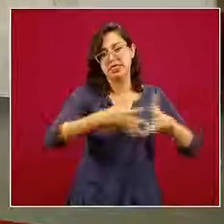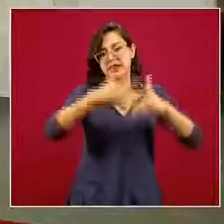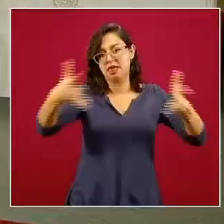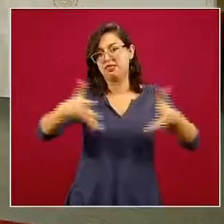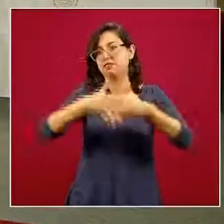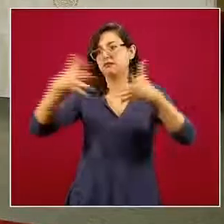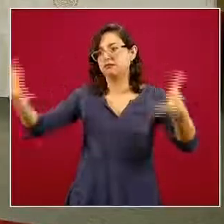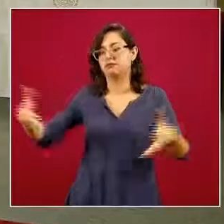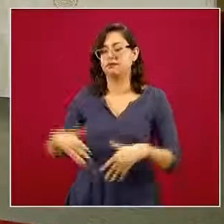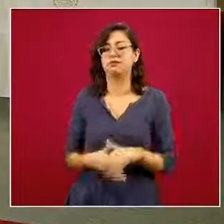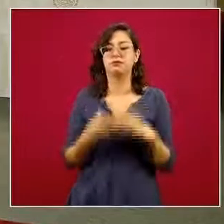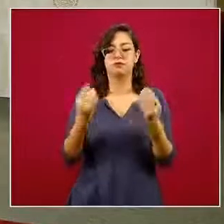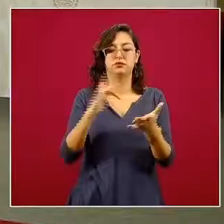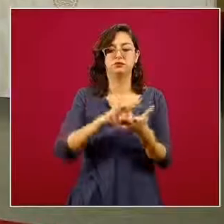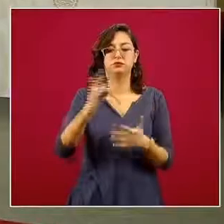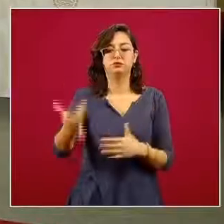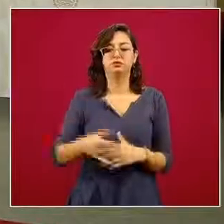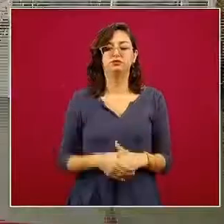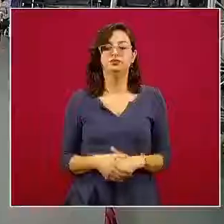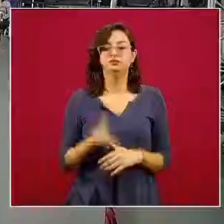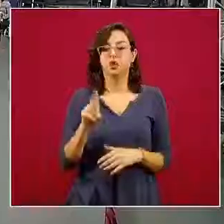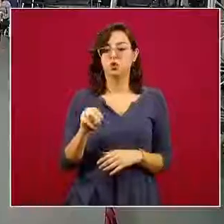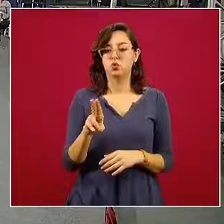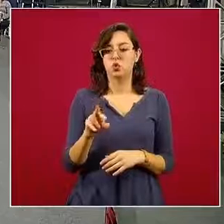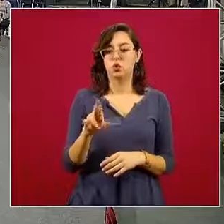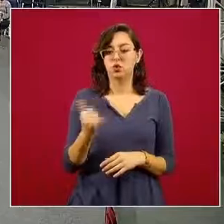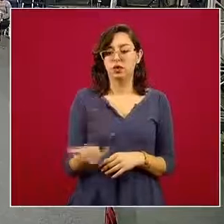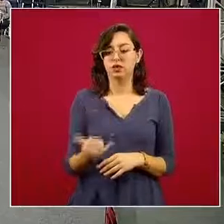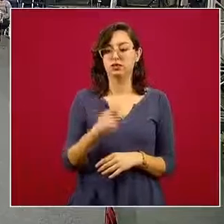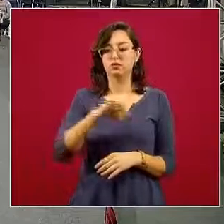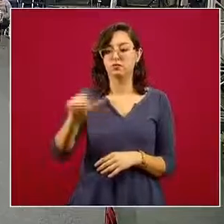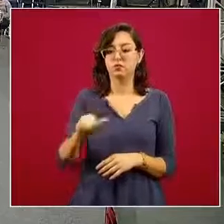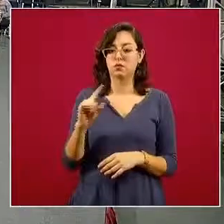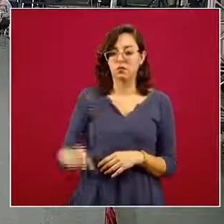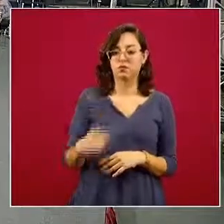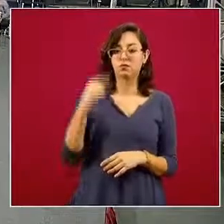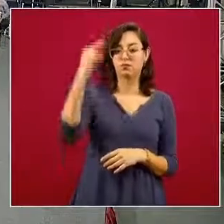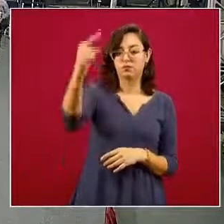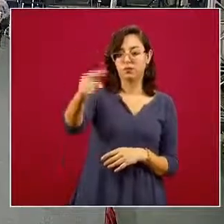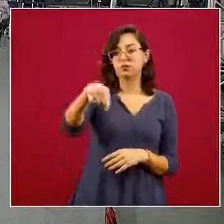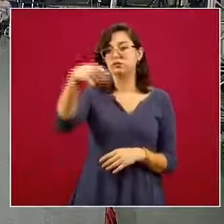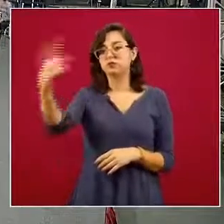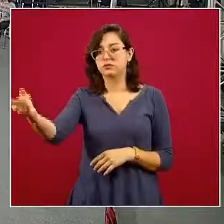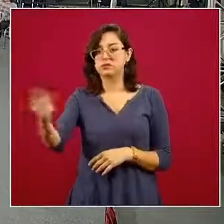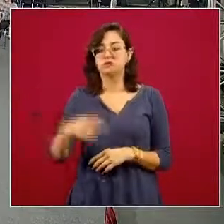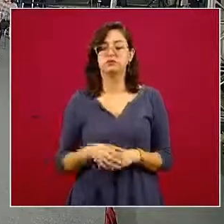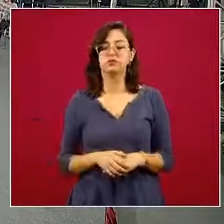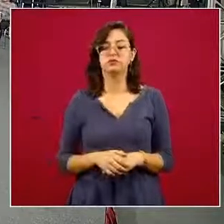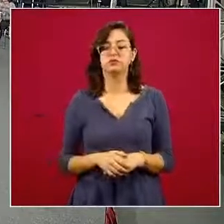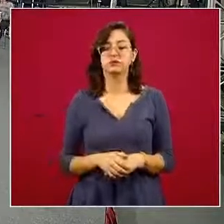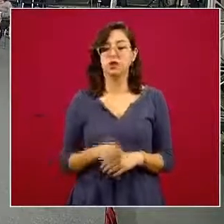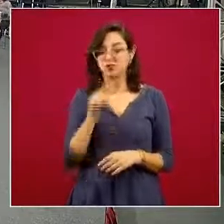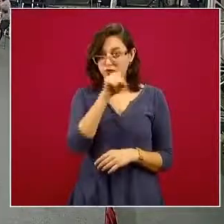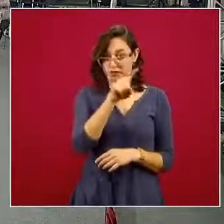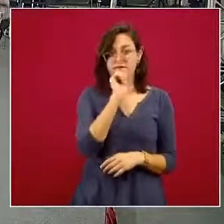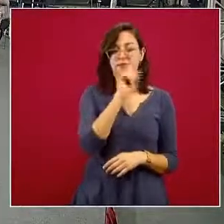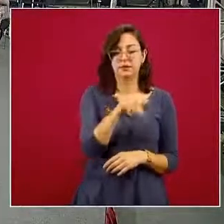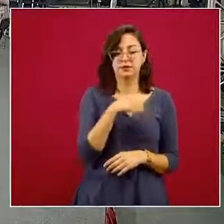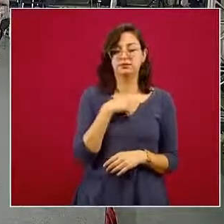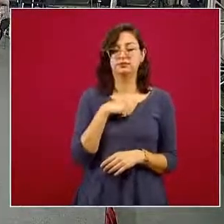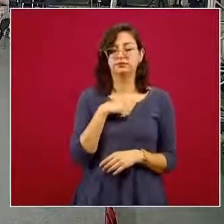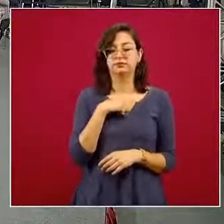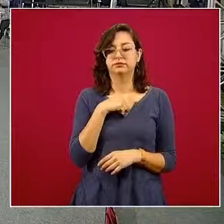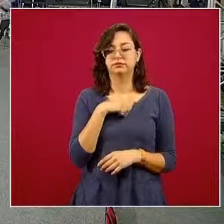mexicano. Muchas gracias. Nuri y el colega que está allá atrás y usted. Y usted también,